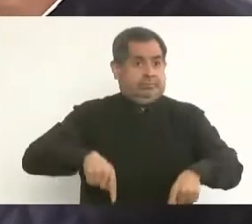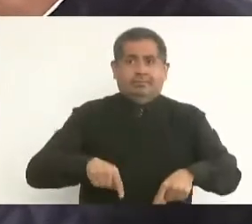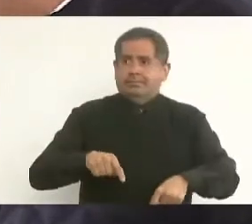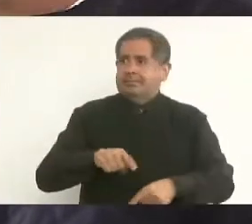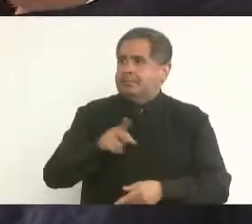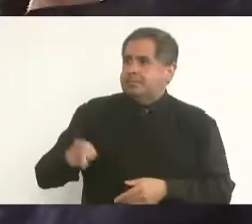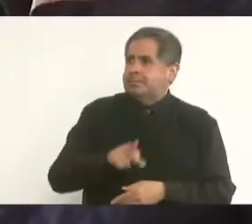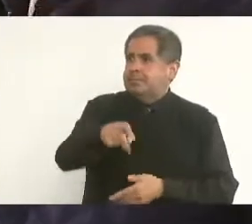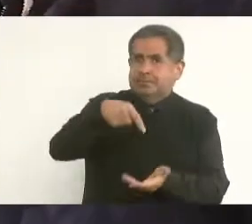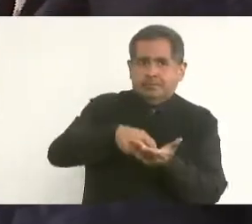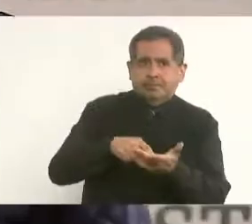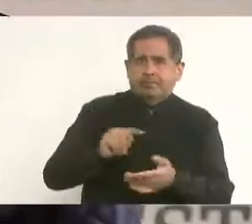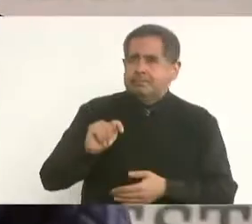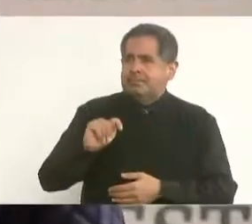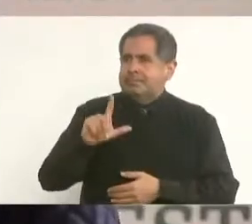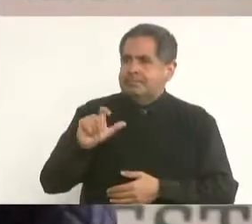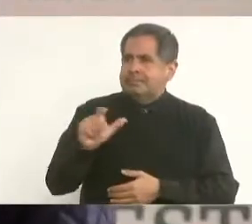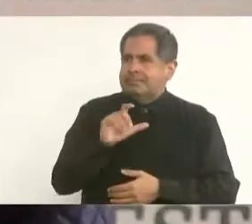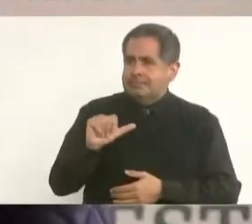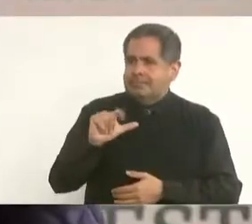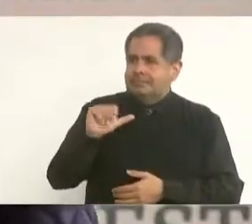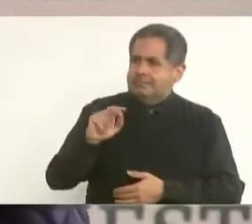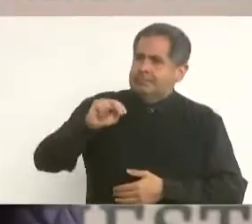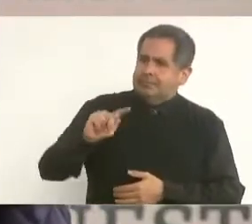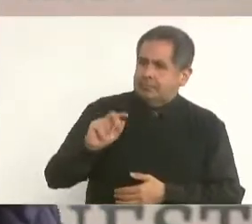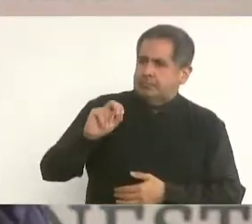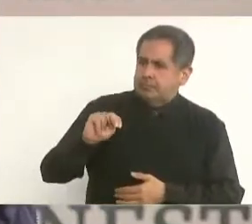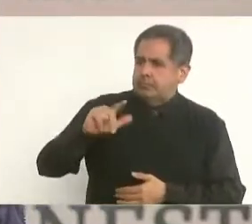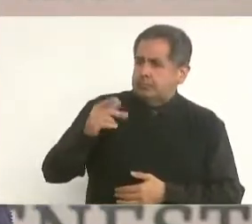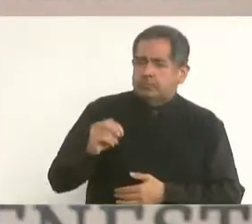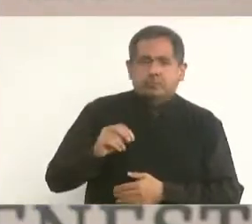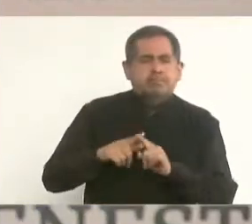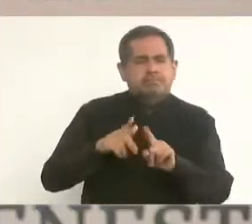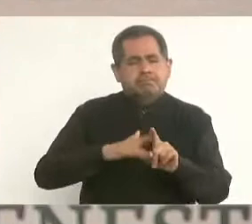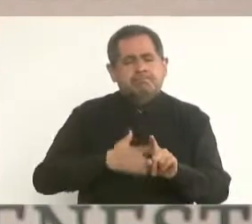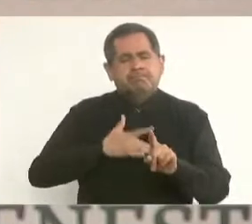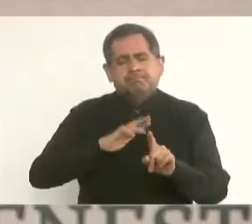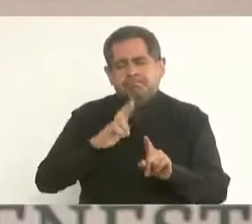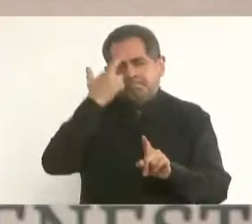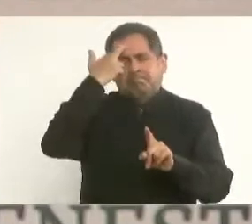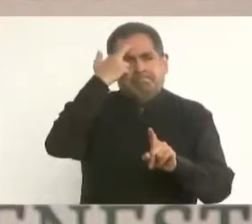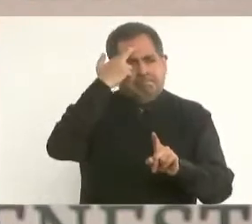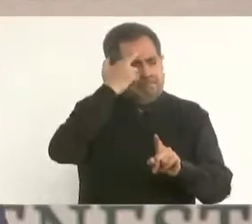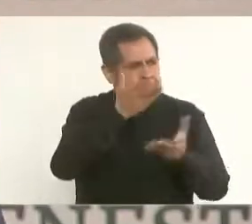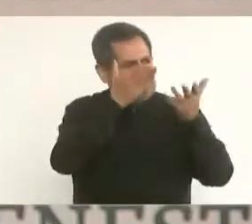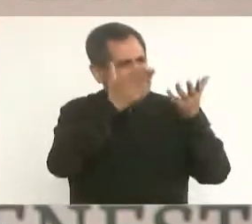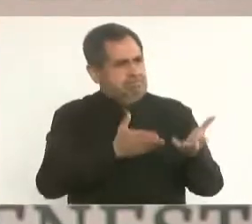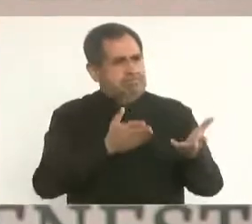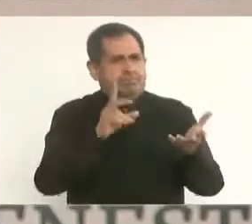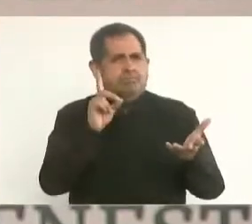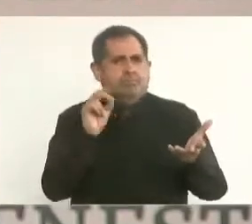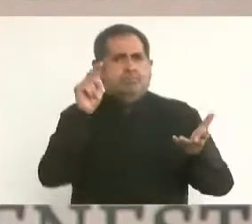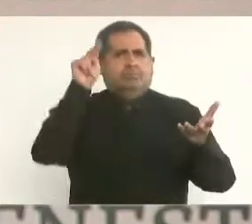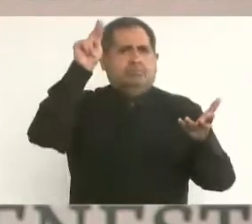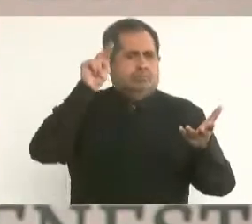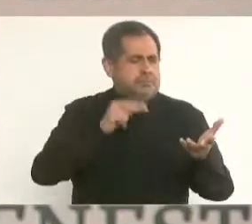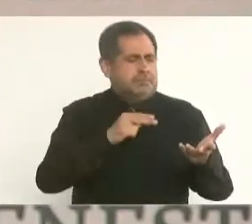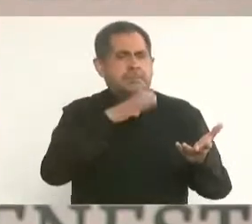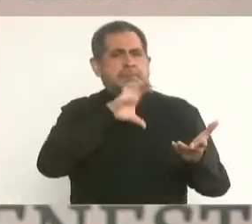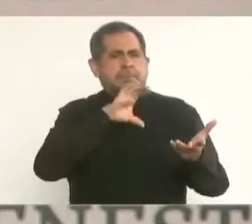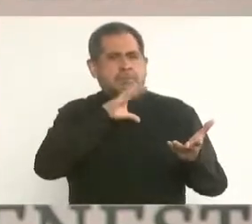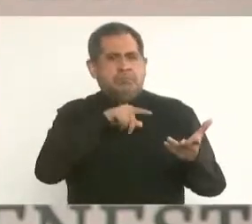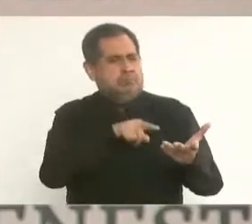y recordar a don Venustiano es algo muy trascendente,